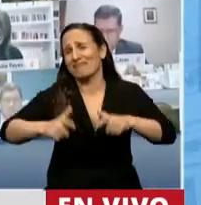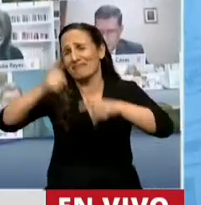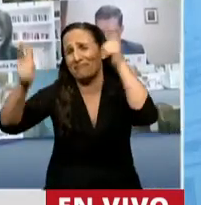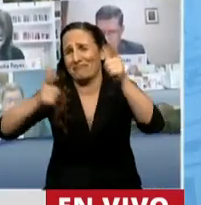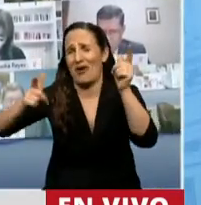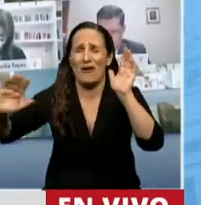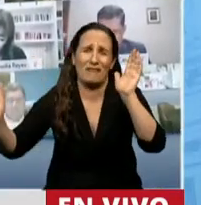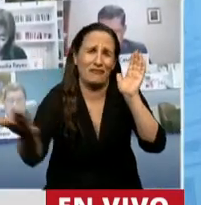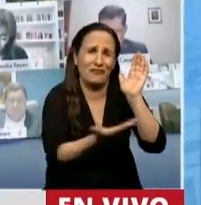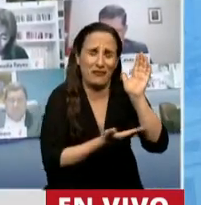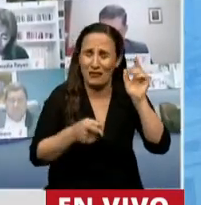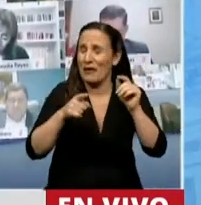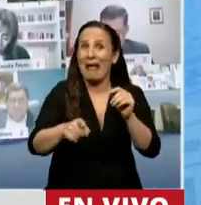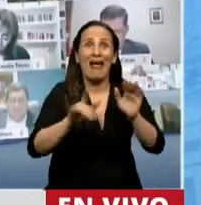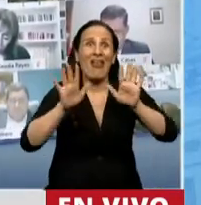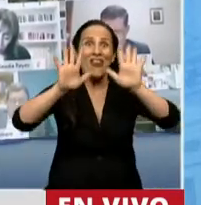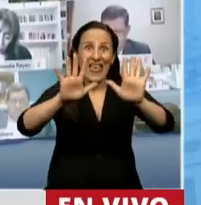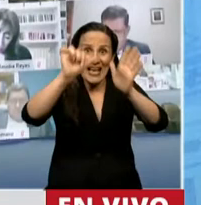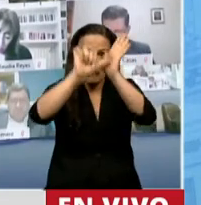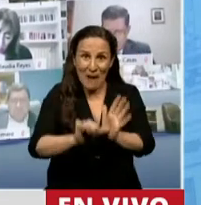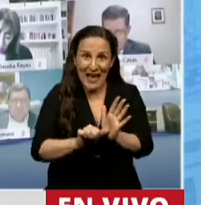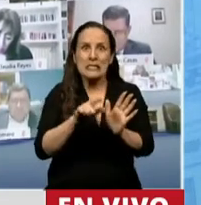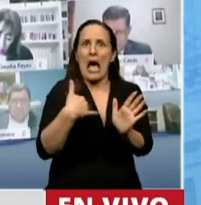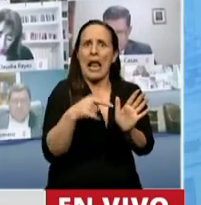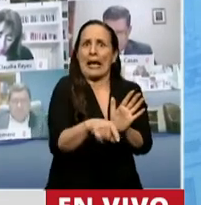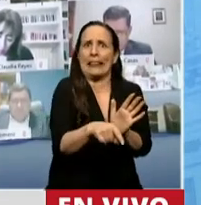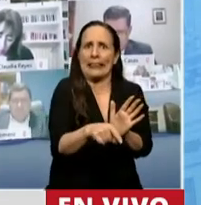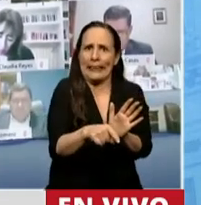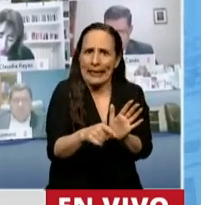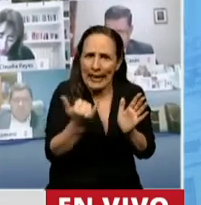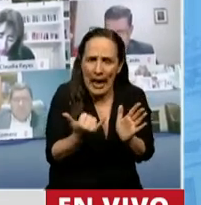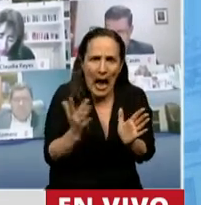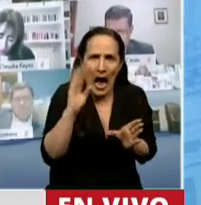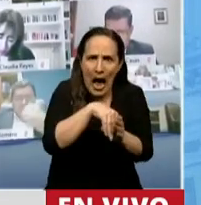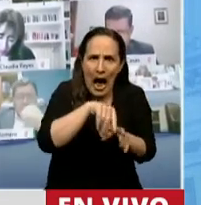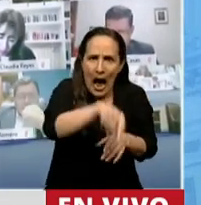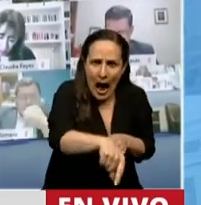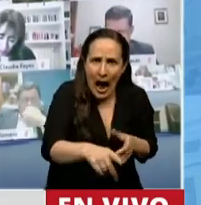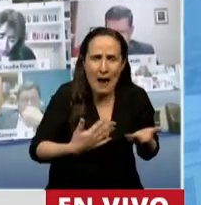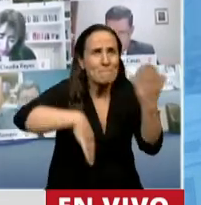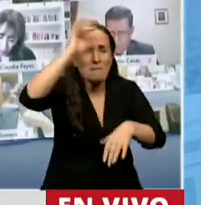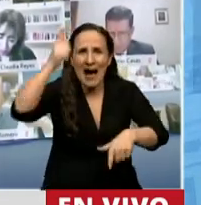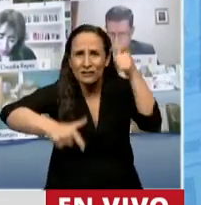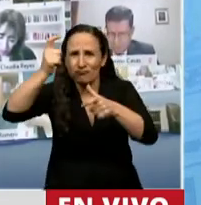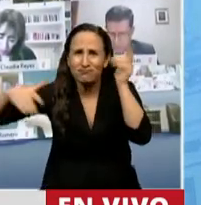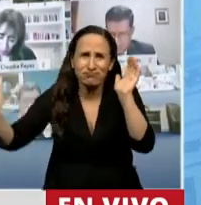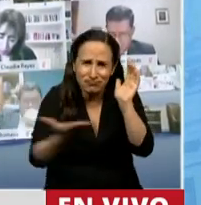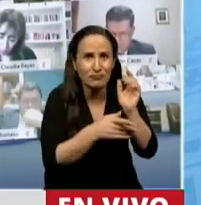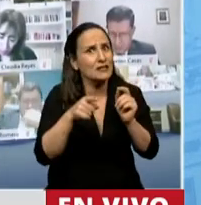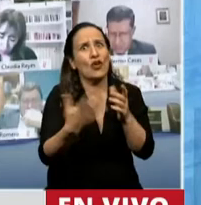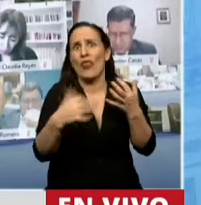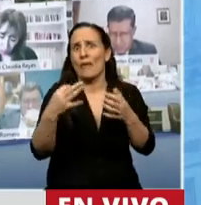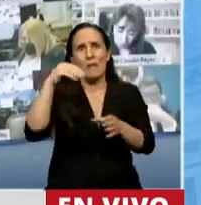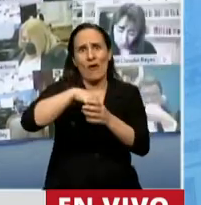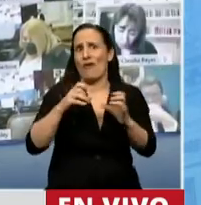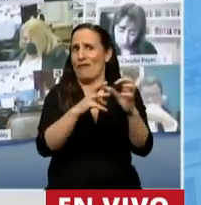últimos 20 años. Ese es un dato que debería llevarnos como Congreso a sancionar lo que tengamos que sancionar para que la ley de bosque funcione